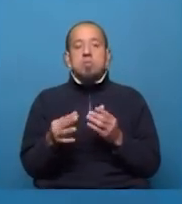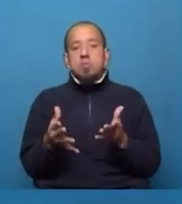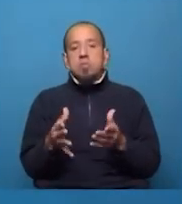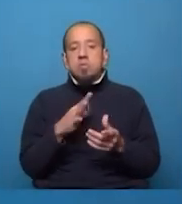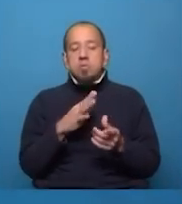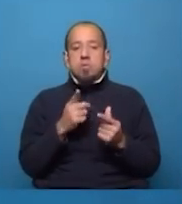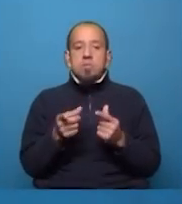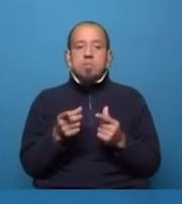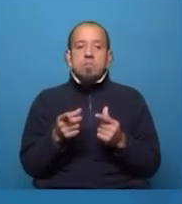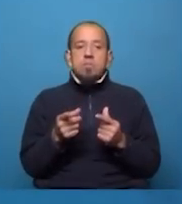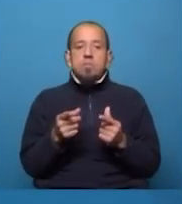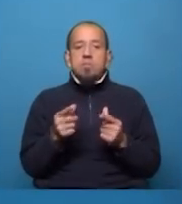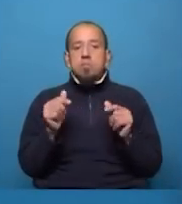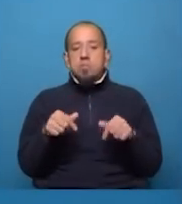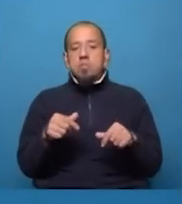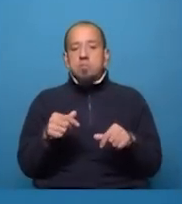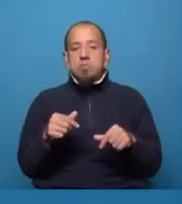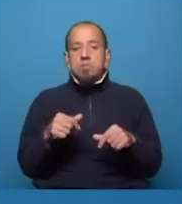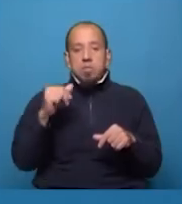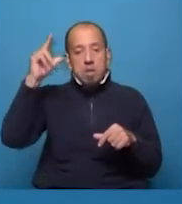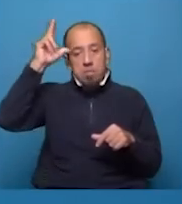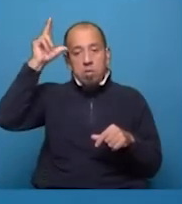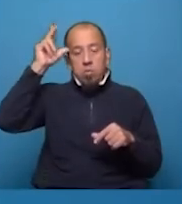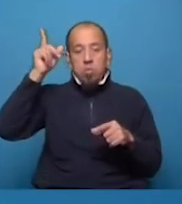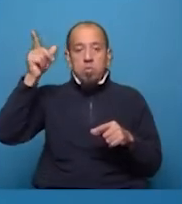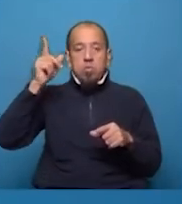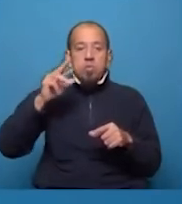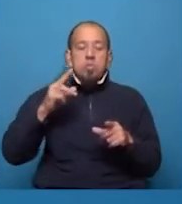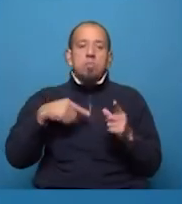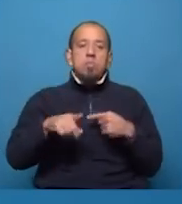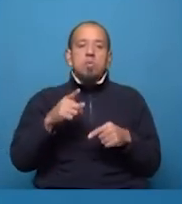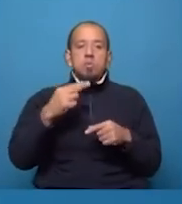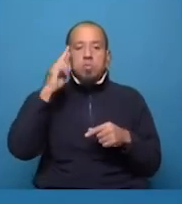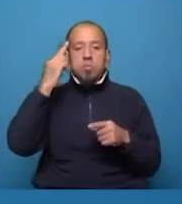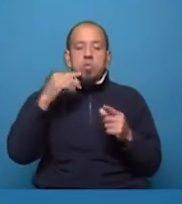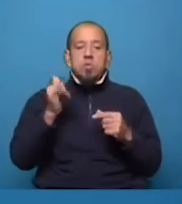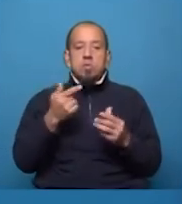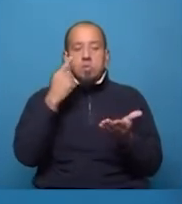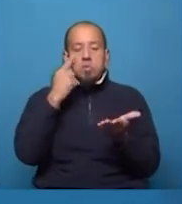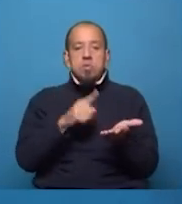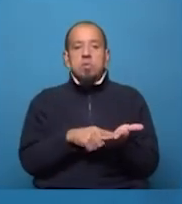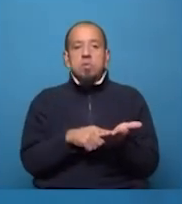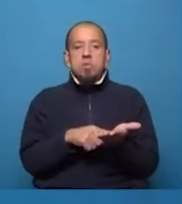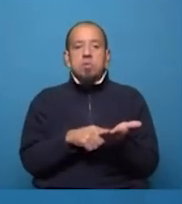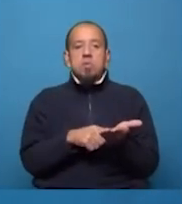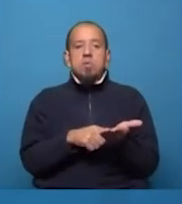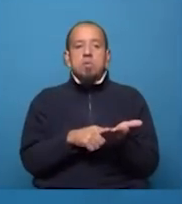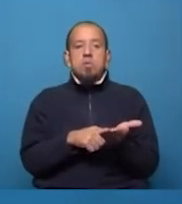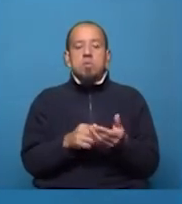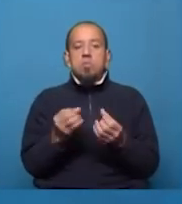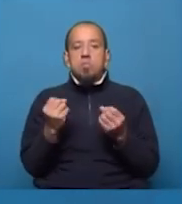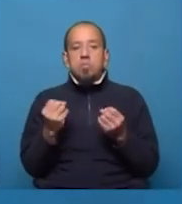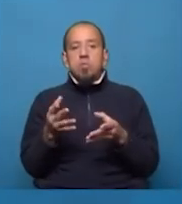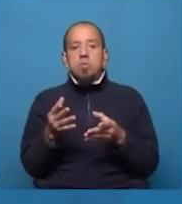tenés que hoy responderle a Perú pero igual ya ha sido observado antes porque